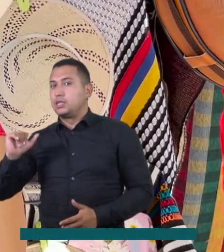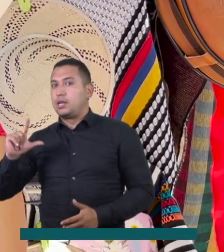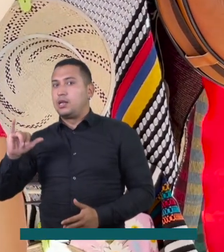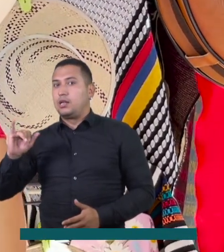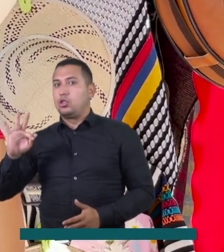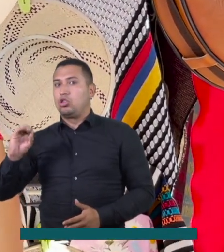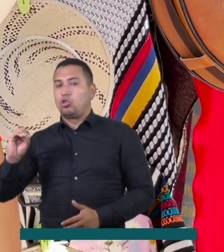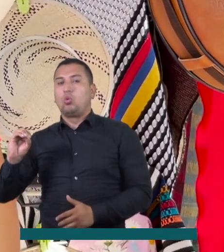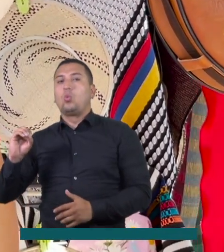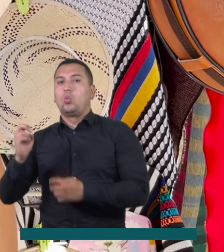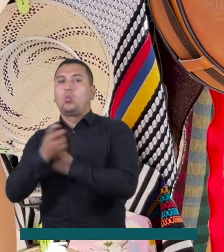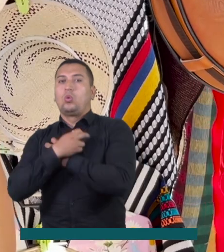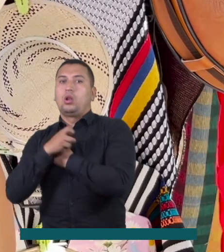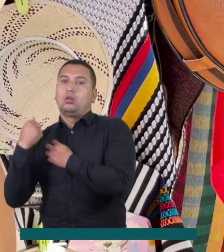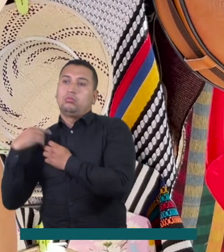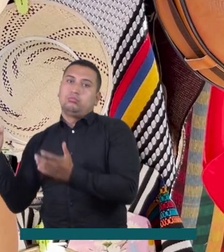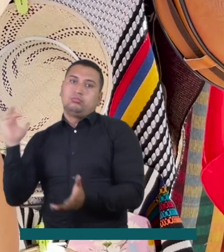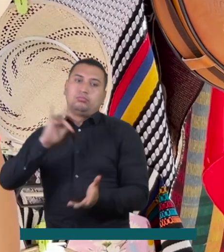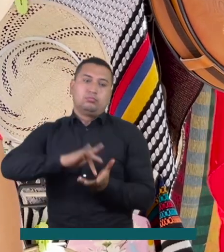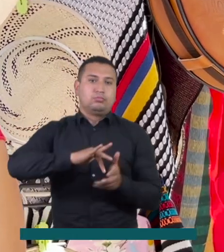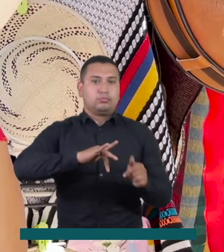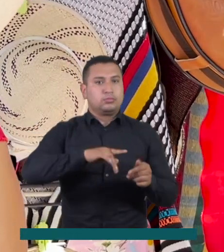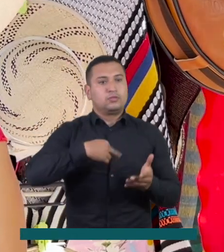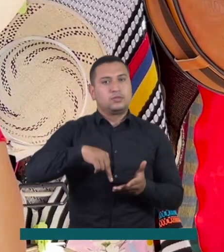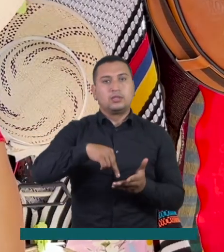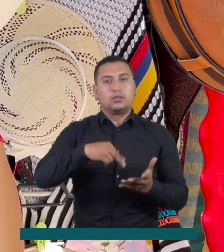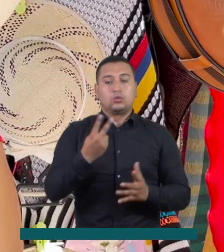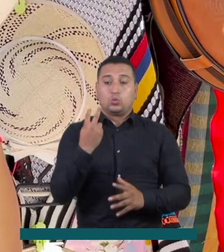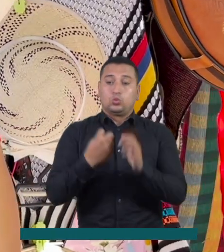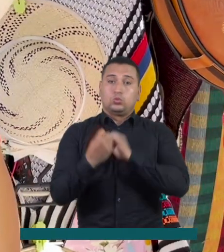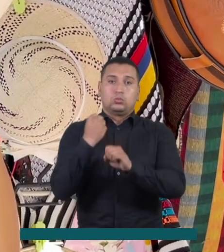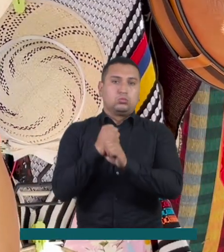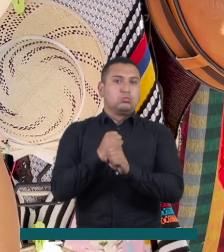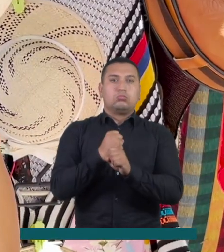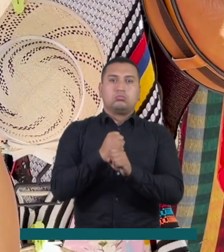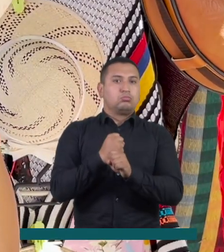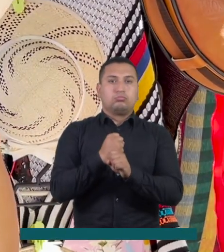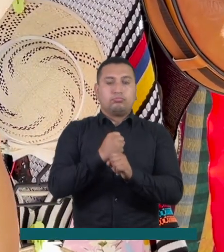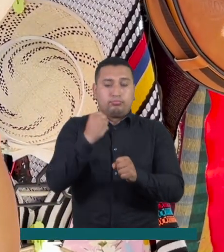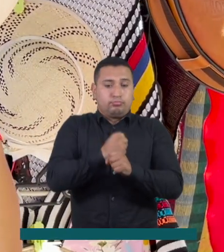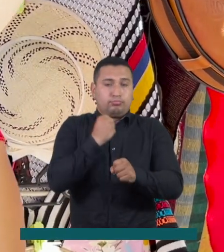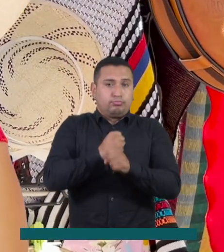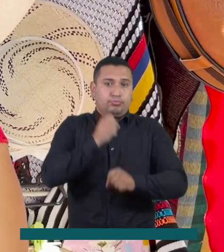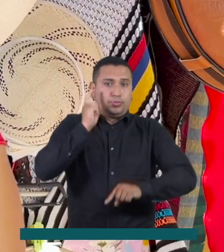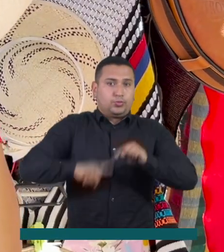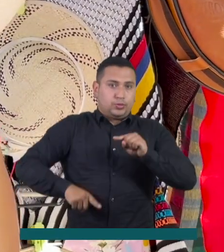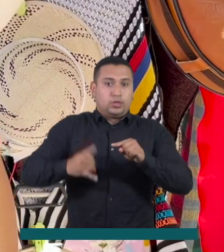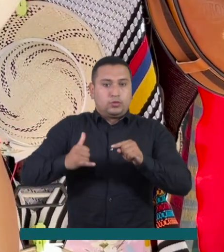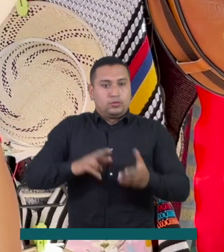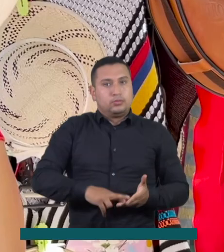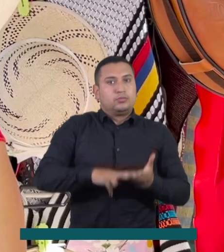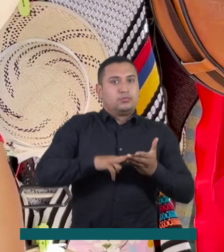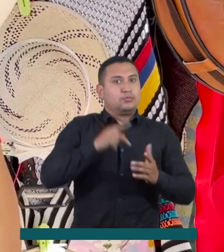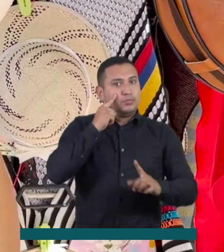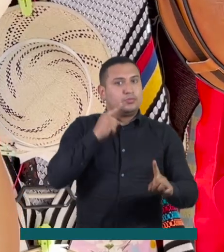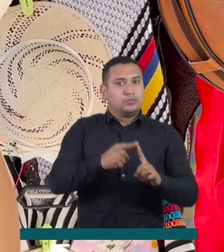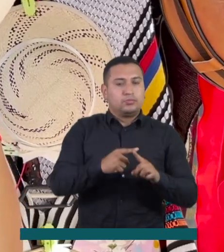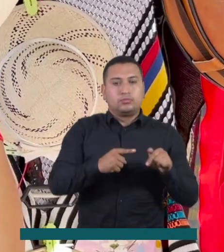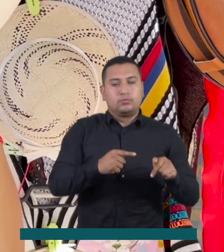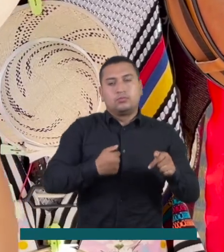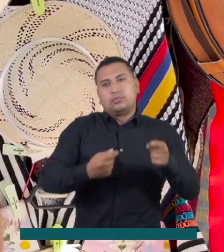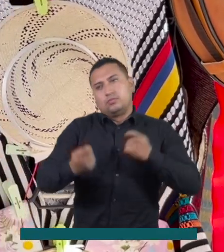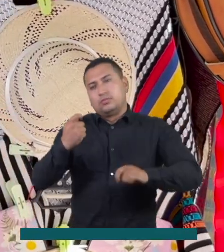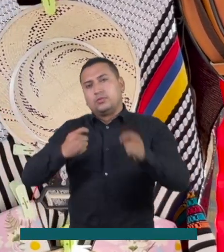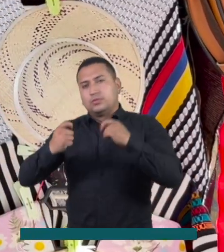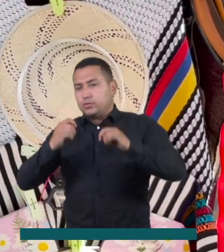porque hace dos años no habíamos podido trabajar, ahora volvimos a reactivar la economía, vendo ponchos, sombreros, rabo y